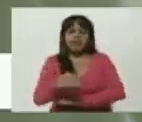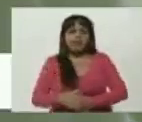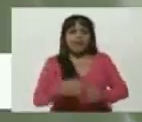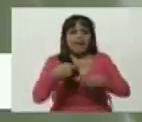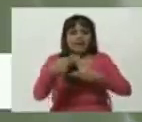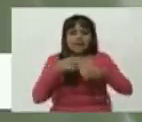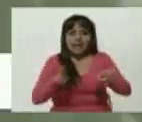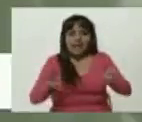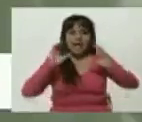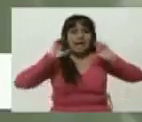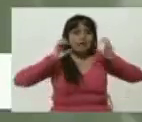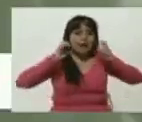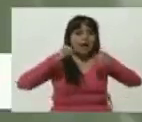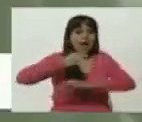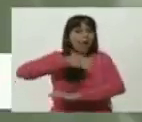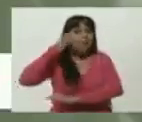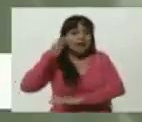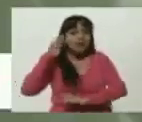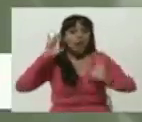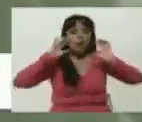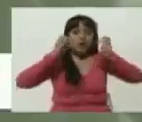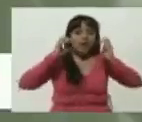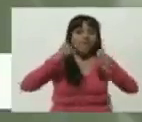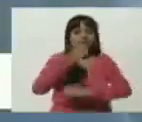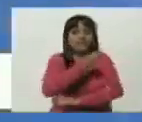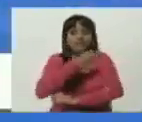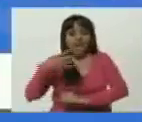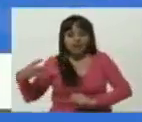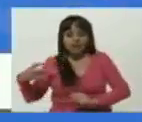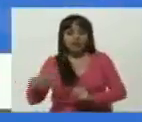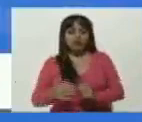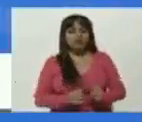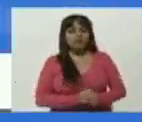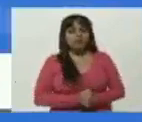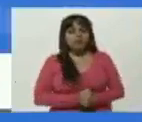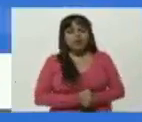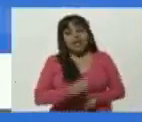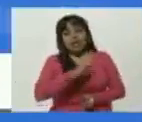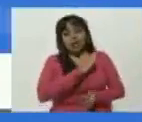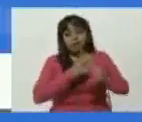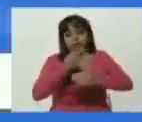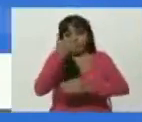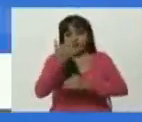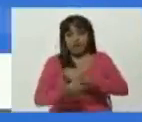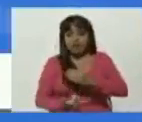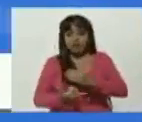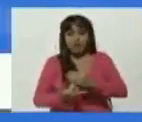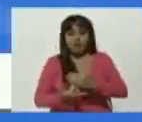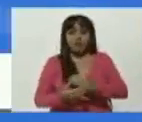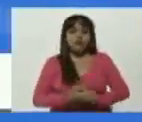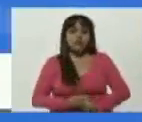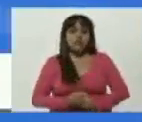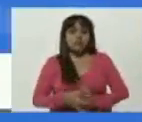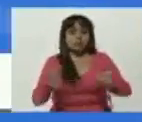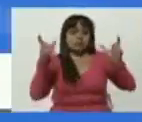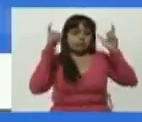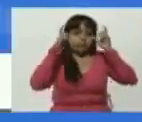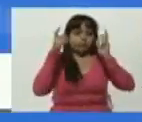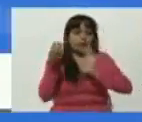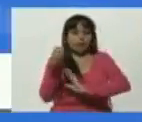maíz amarillo y blanco. También tenemos un proyecto bovino,